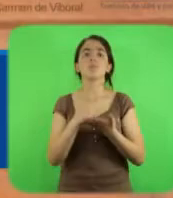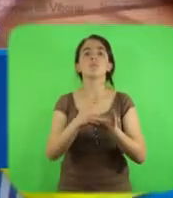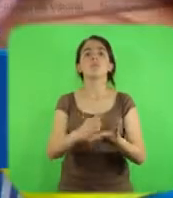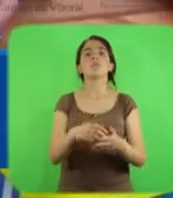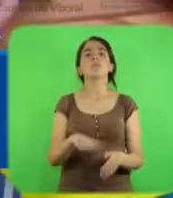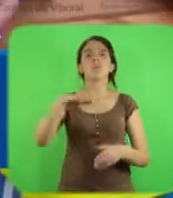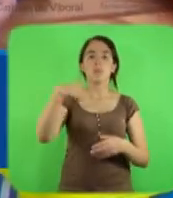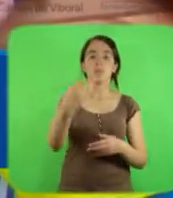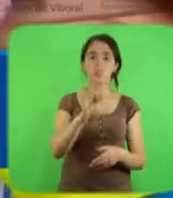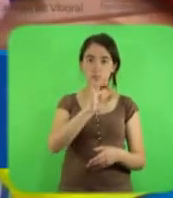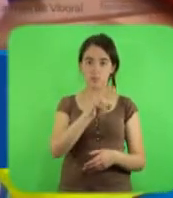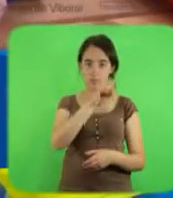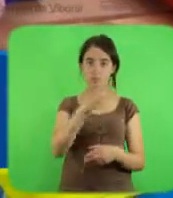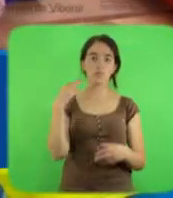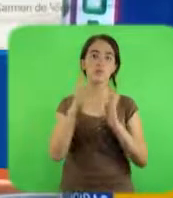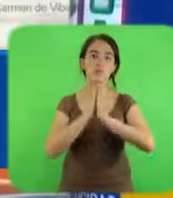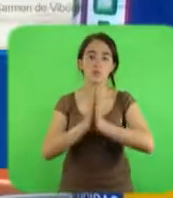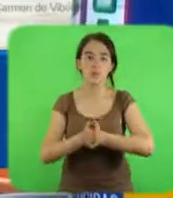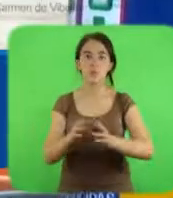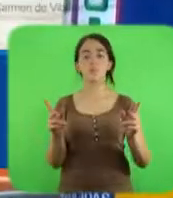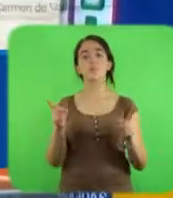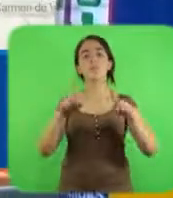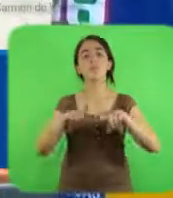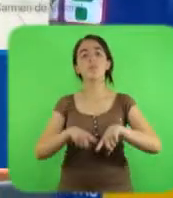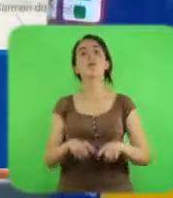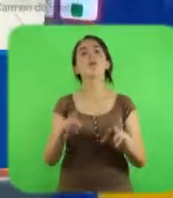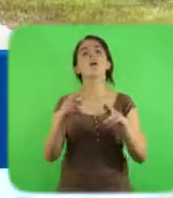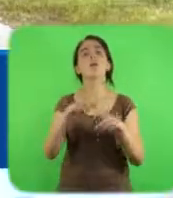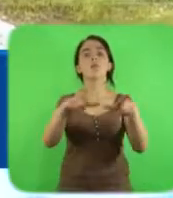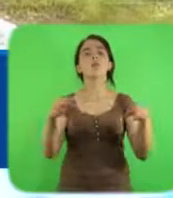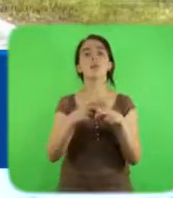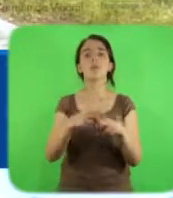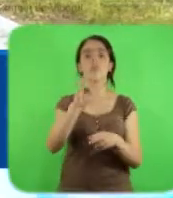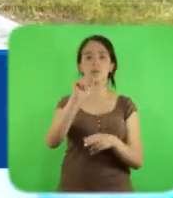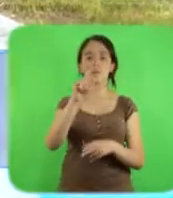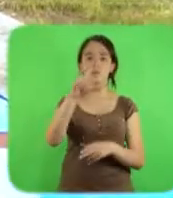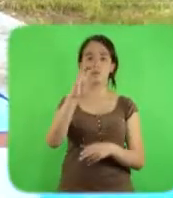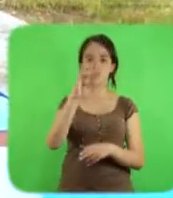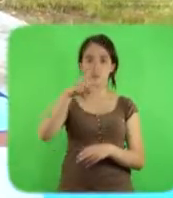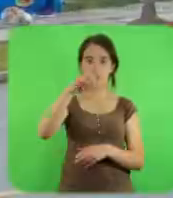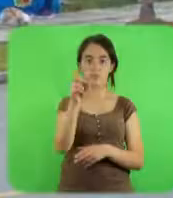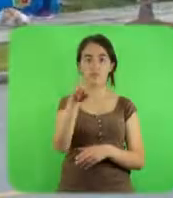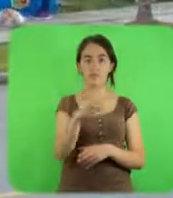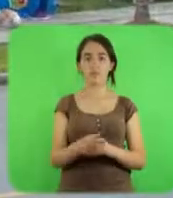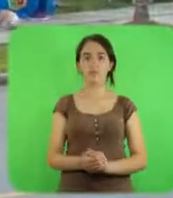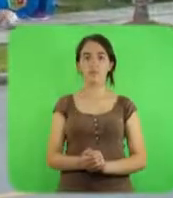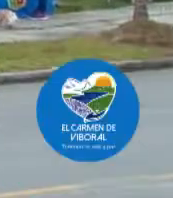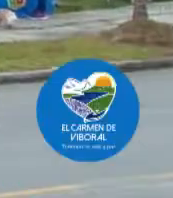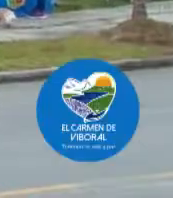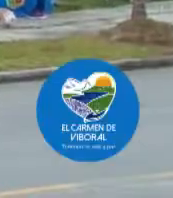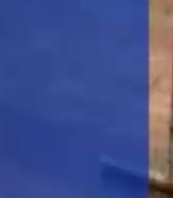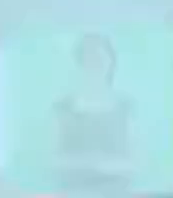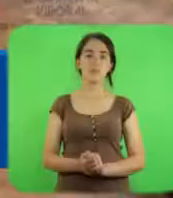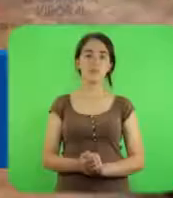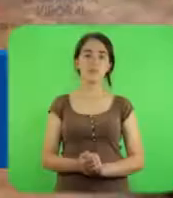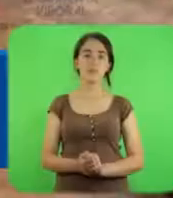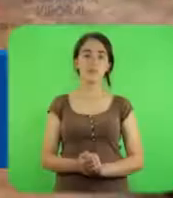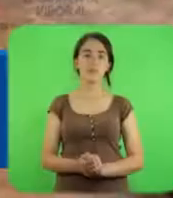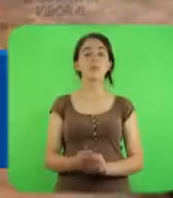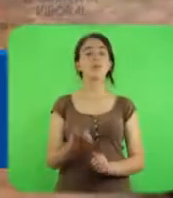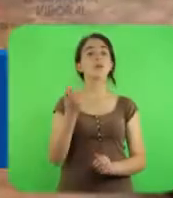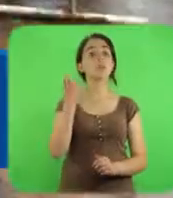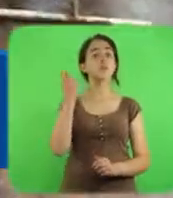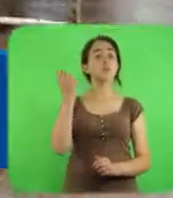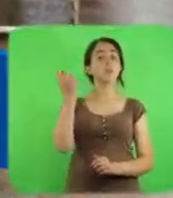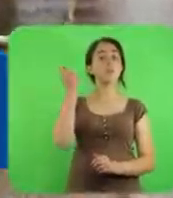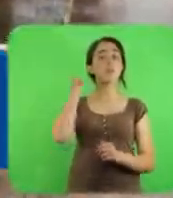el sábado 25 de noviembre en el sector La Alhambra y el sábado 2 de diciembre en el sector Balcones. Se llevó a